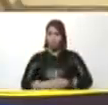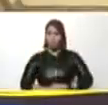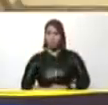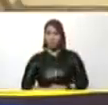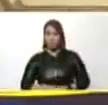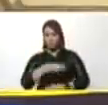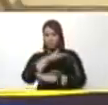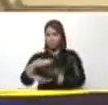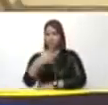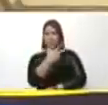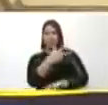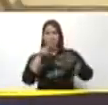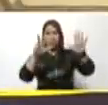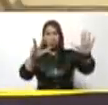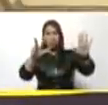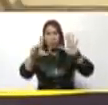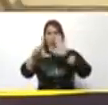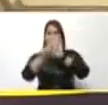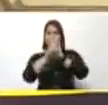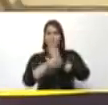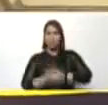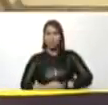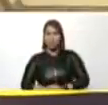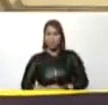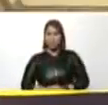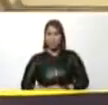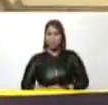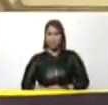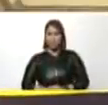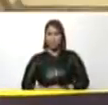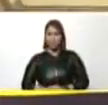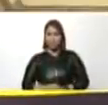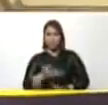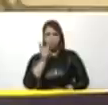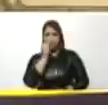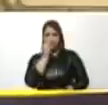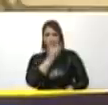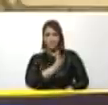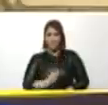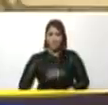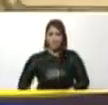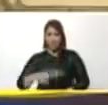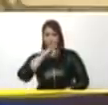sancionadas 38 leyes, señor presidente Jorge Rodríguez,